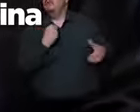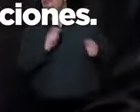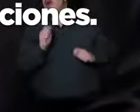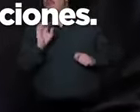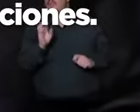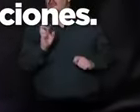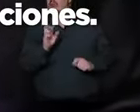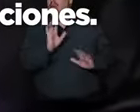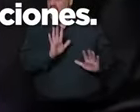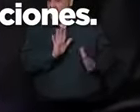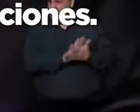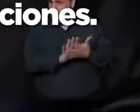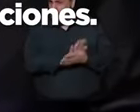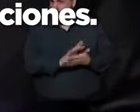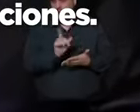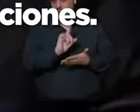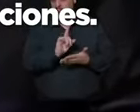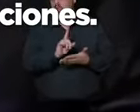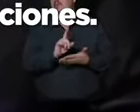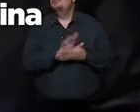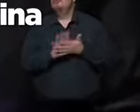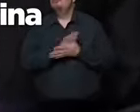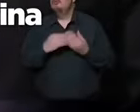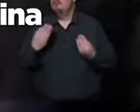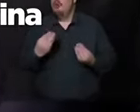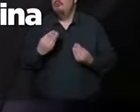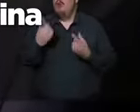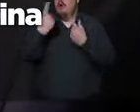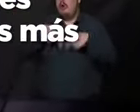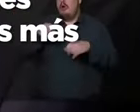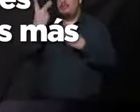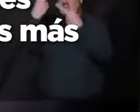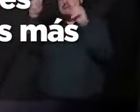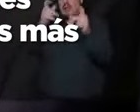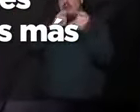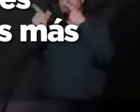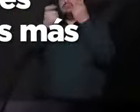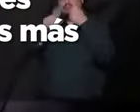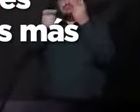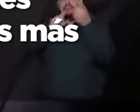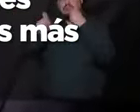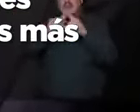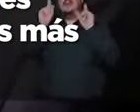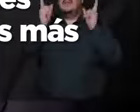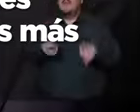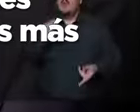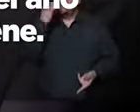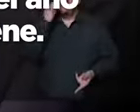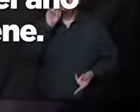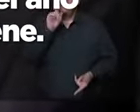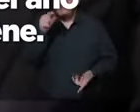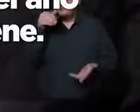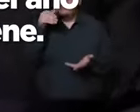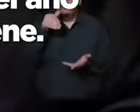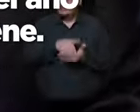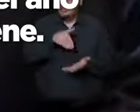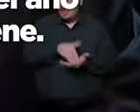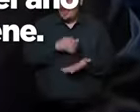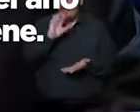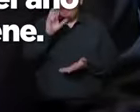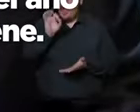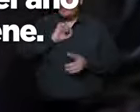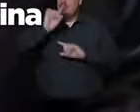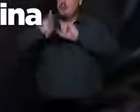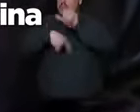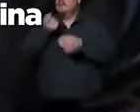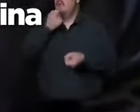Argentina es con aumento de exportaciones la salida de Argentina es con los 4000 millones de dólares más que vamos a exportar el año que